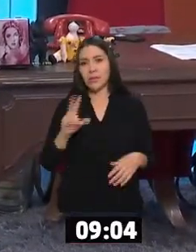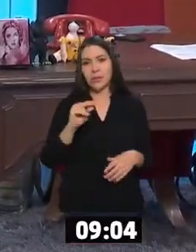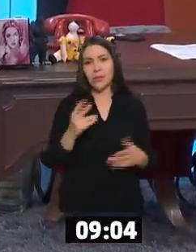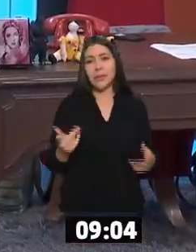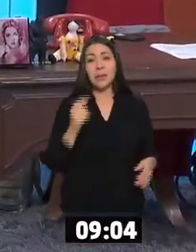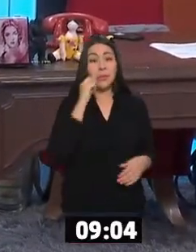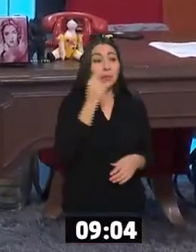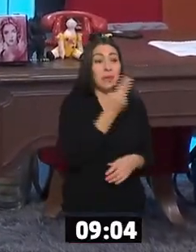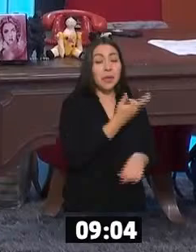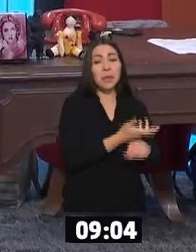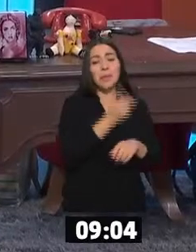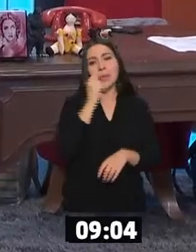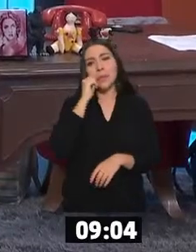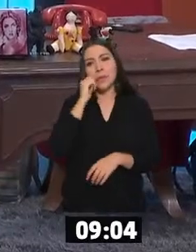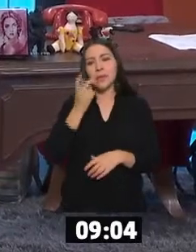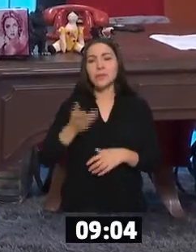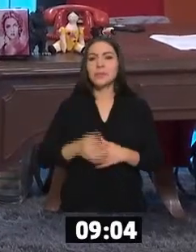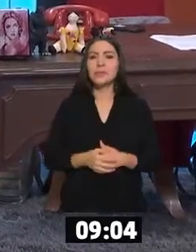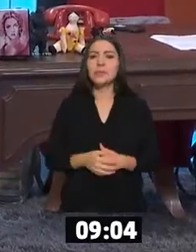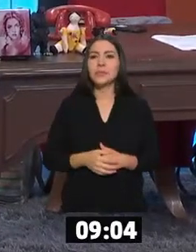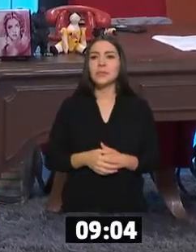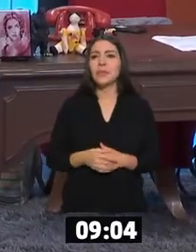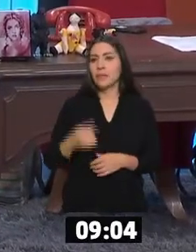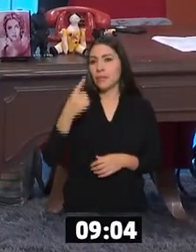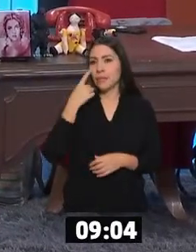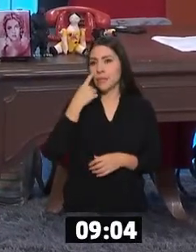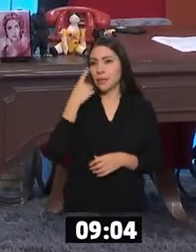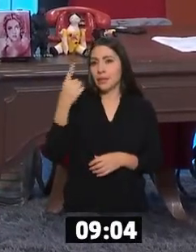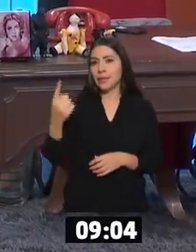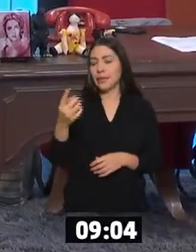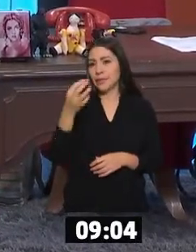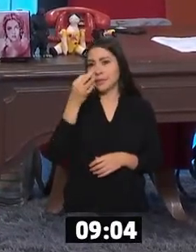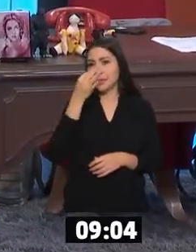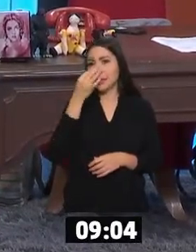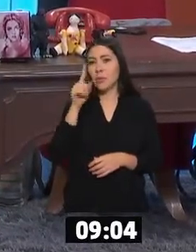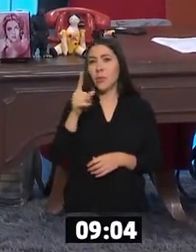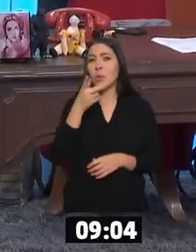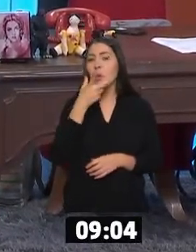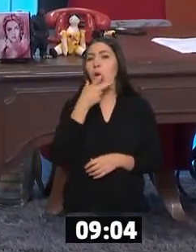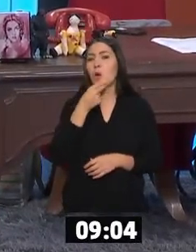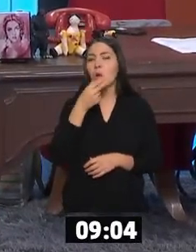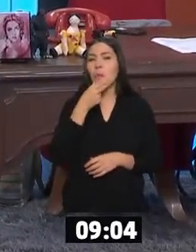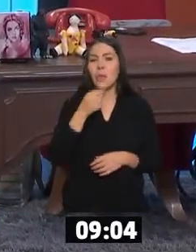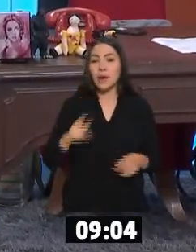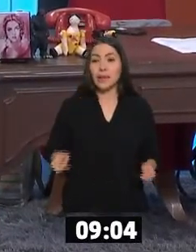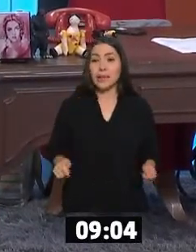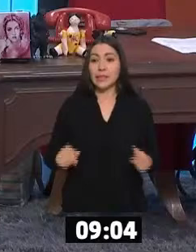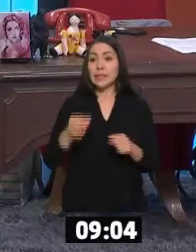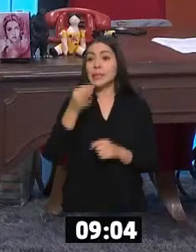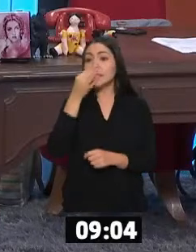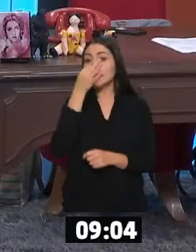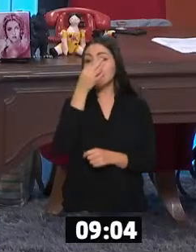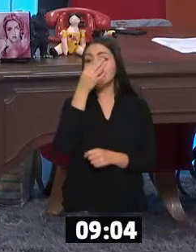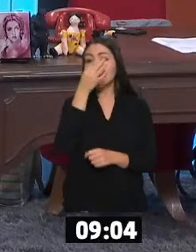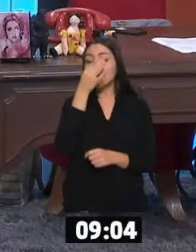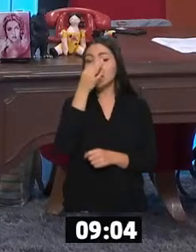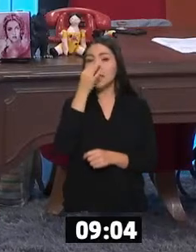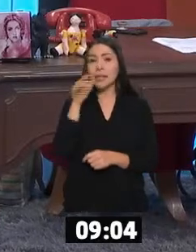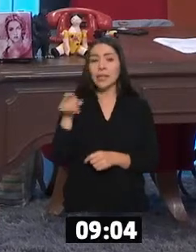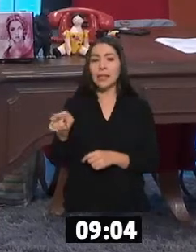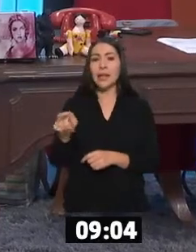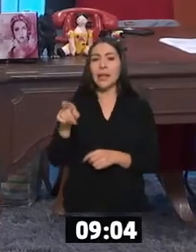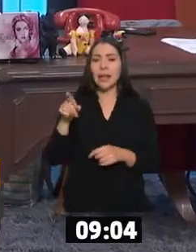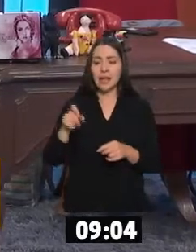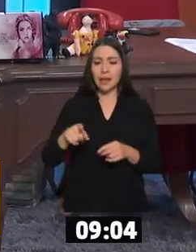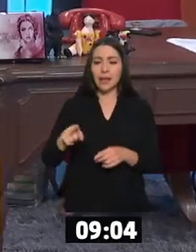América los dos, a pero este pues, casi se lo lleva el tren. ¿a ¿eh? quién, oiga? Salvaron a un hombre en una silla de ruedas que se cayó. No, no,